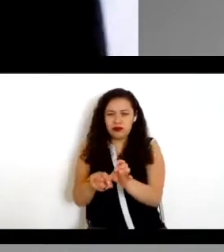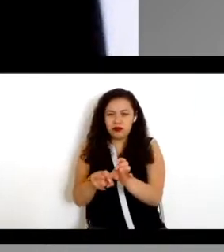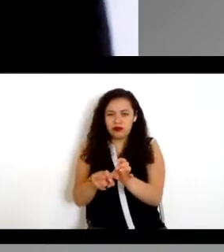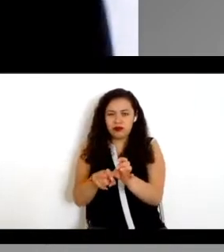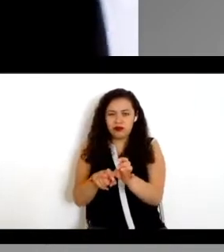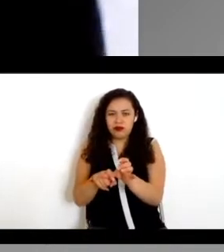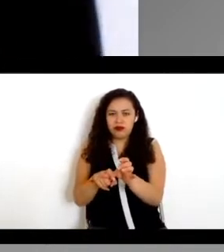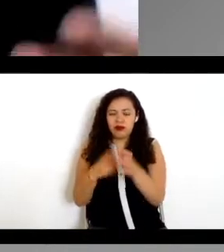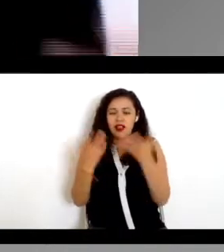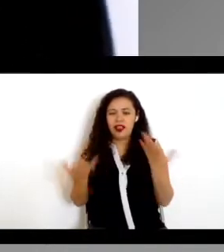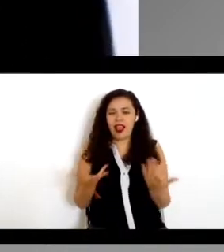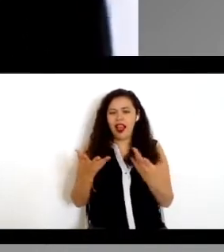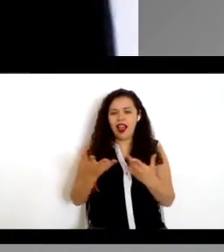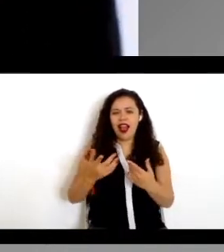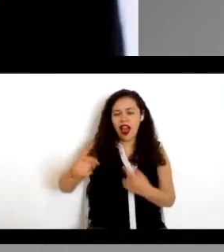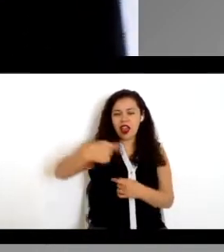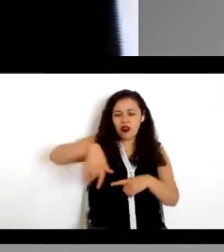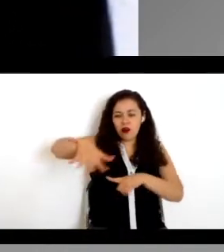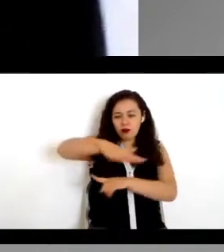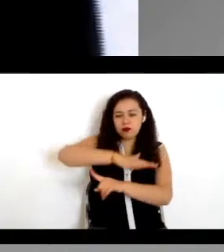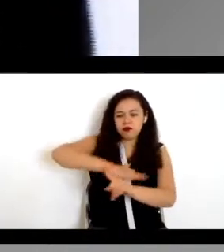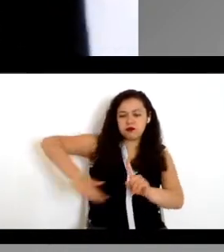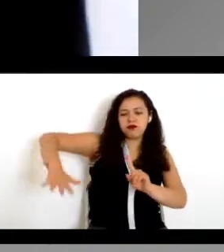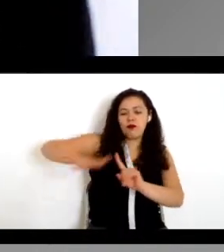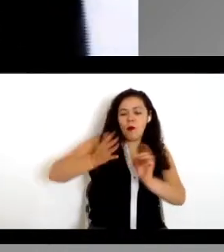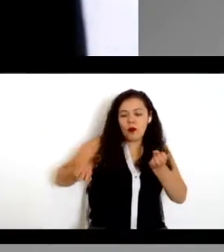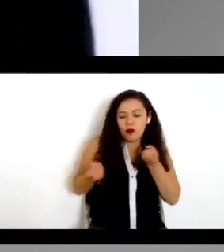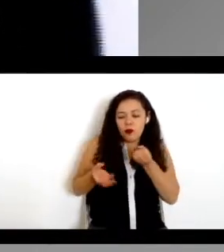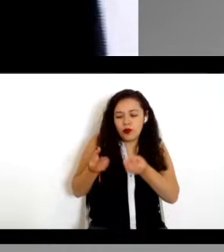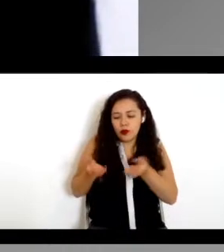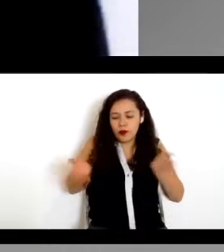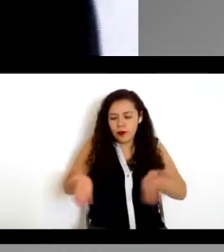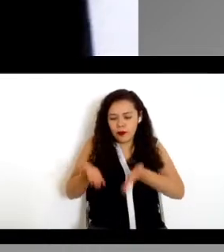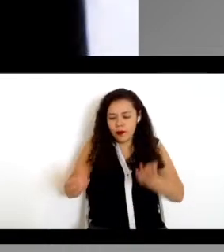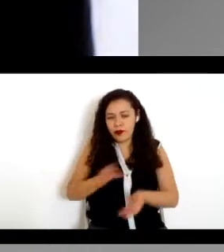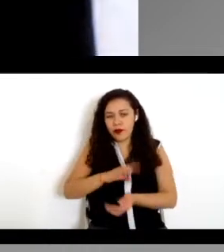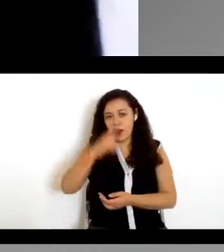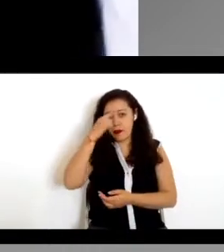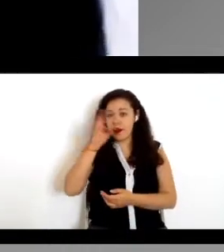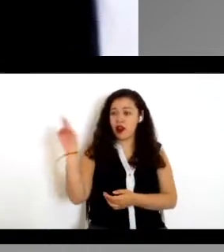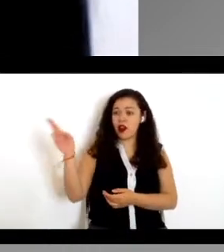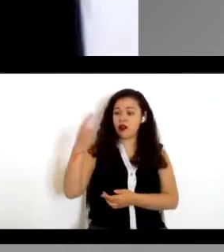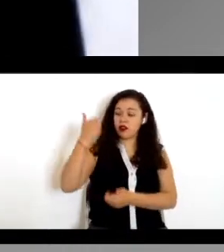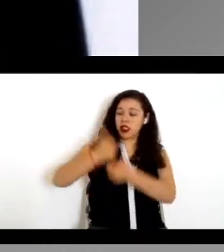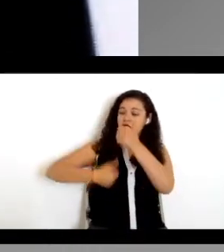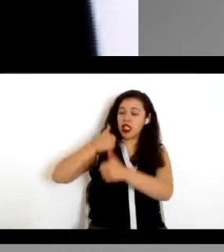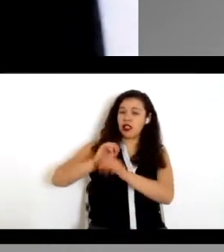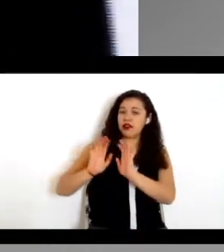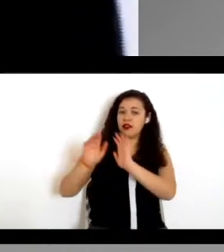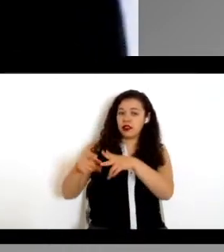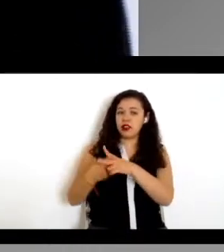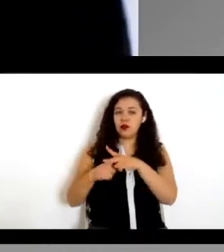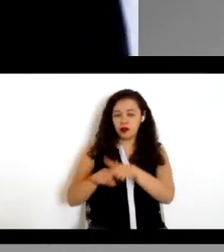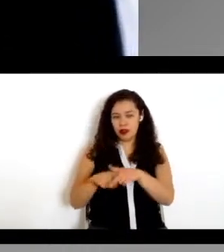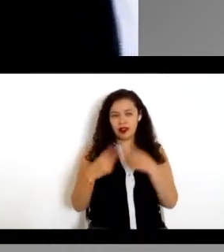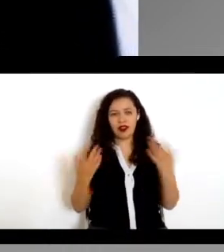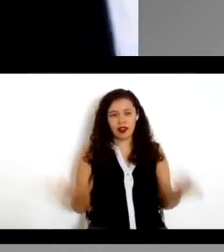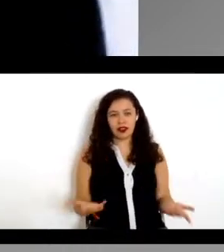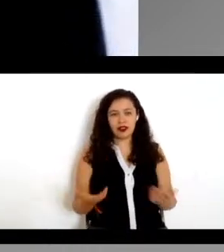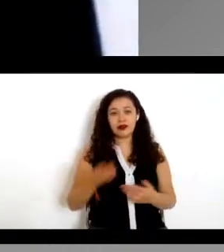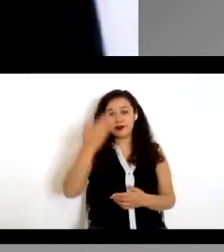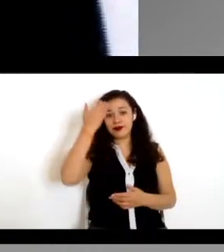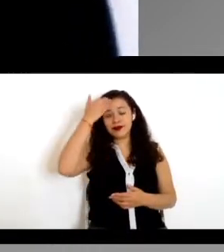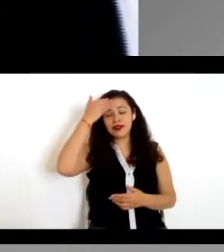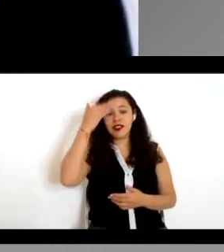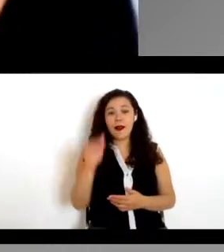el ecosistema para que pueda incluirse en una universidad, en una carrera universitaria. Que esto sabemos que de